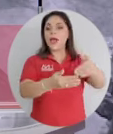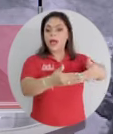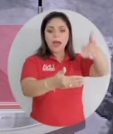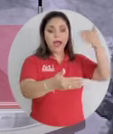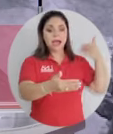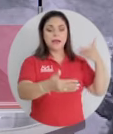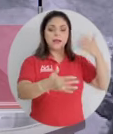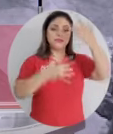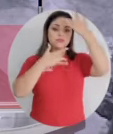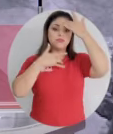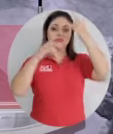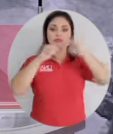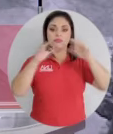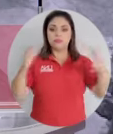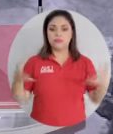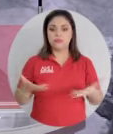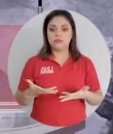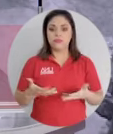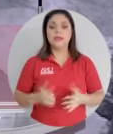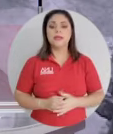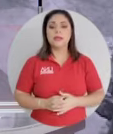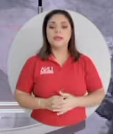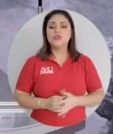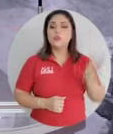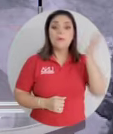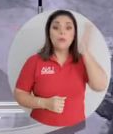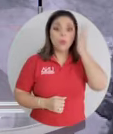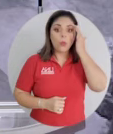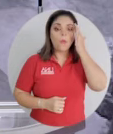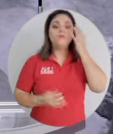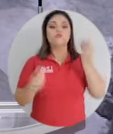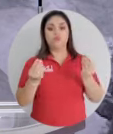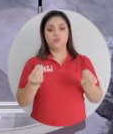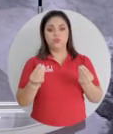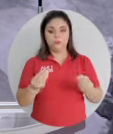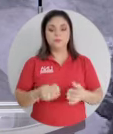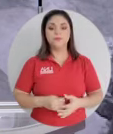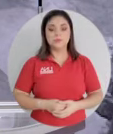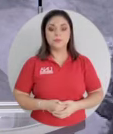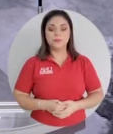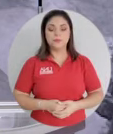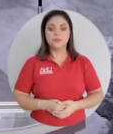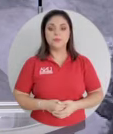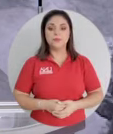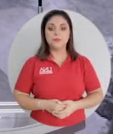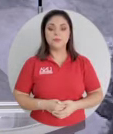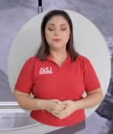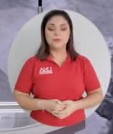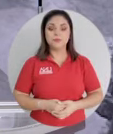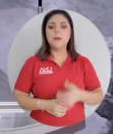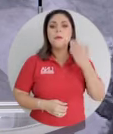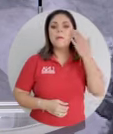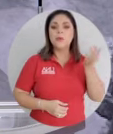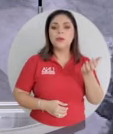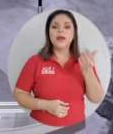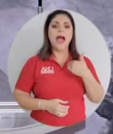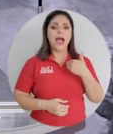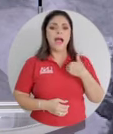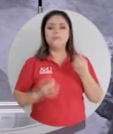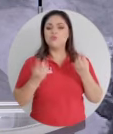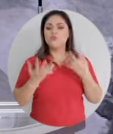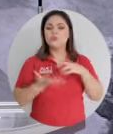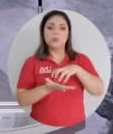pandemia. Y la preocupación entonces sigue siendo bastante, porque, ¿verdad?, hay como una